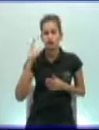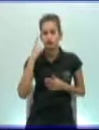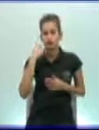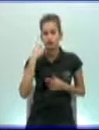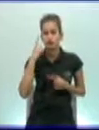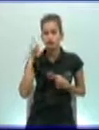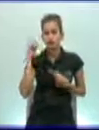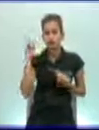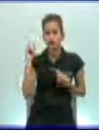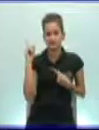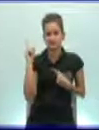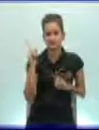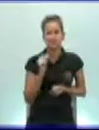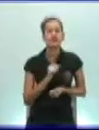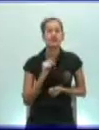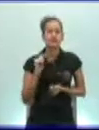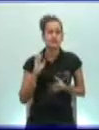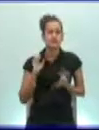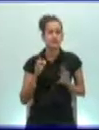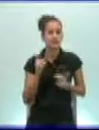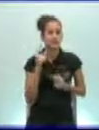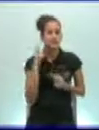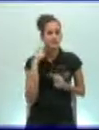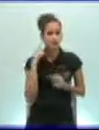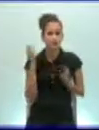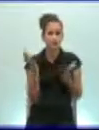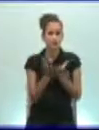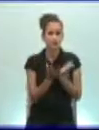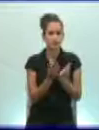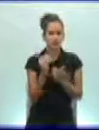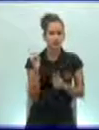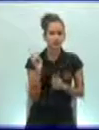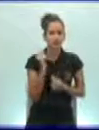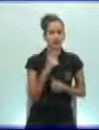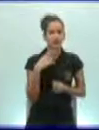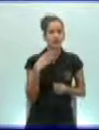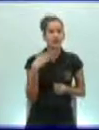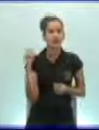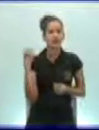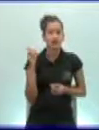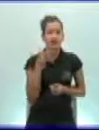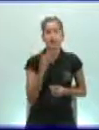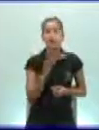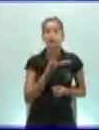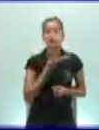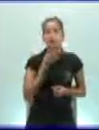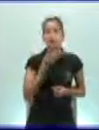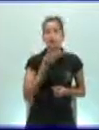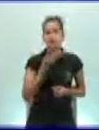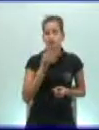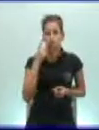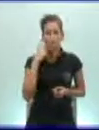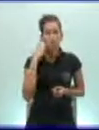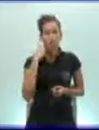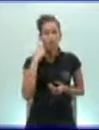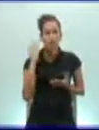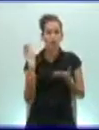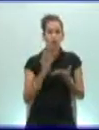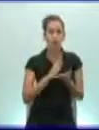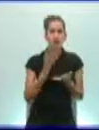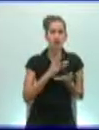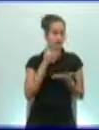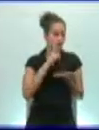Cuento del Cimarrón. Fíjense que este cuento se encuentra en su libro de lectura en la